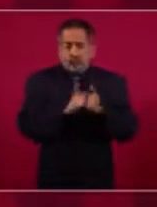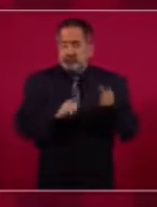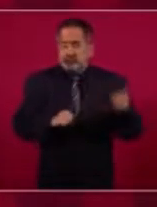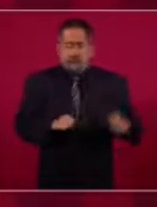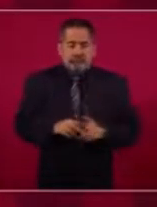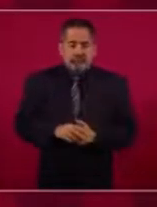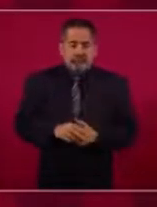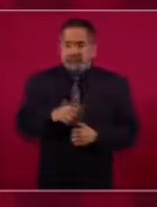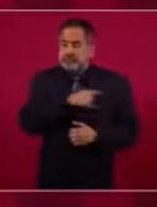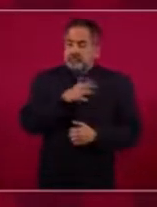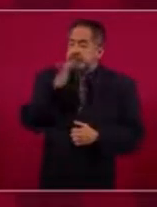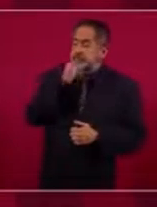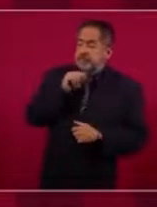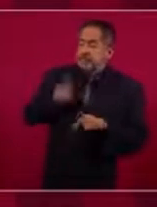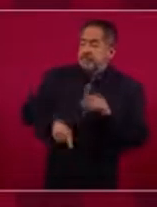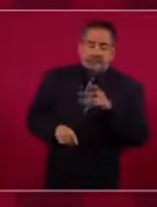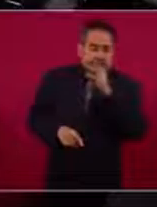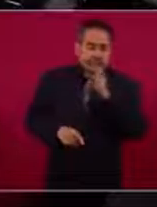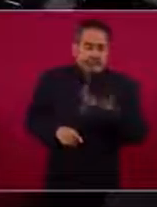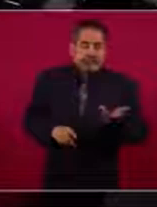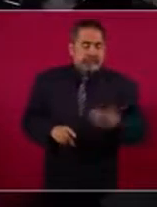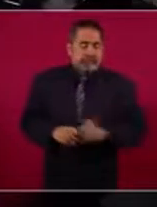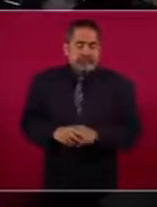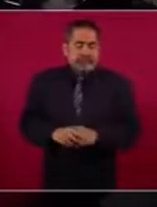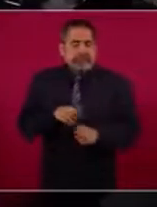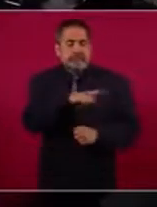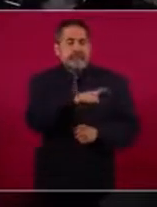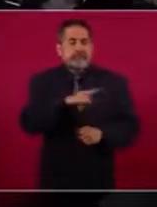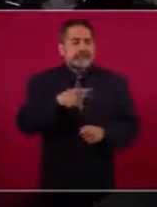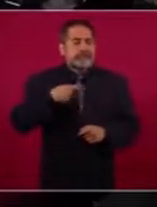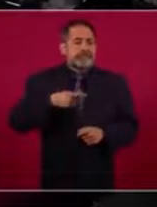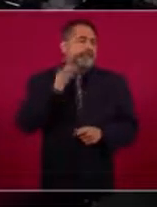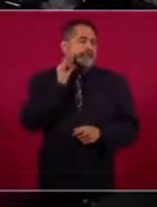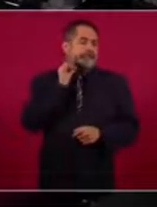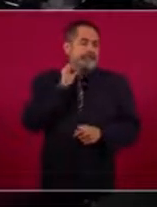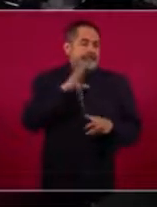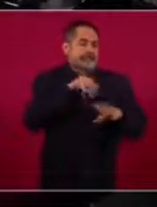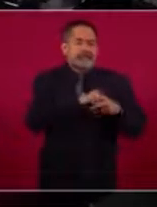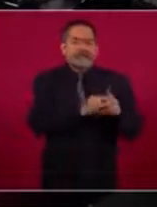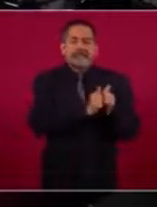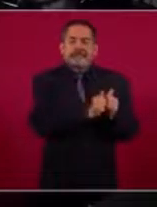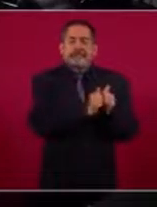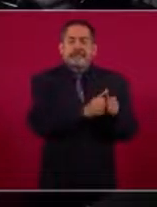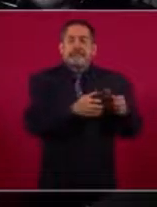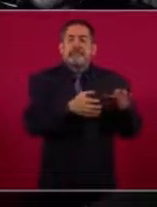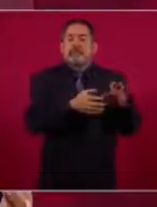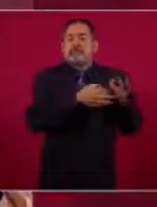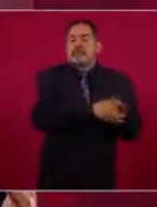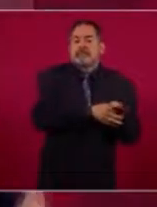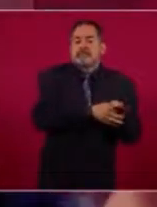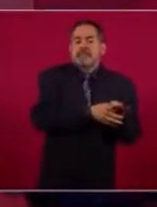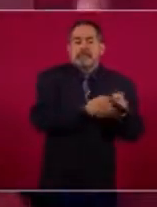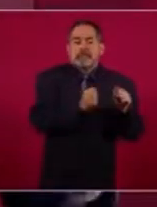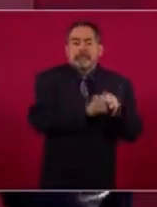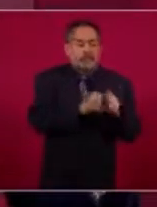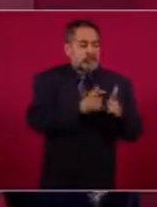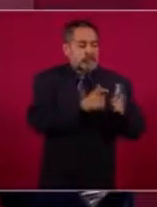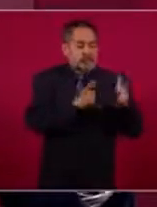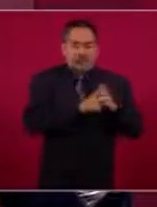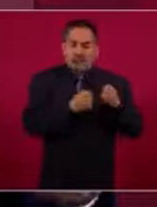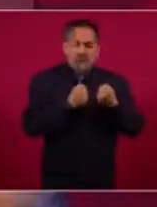y no puede, porque pertenece el fiscal a un